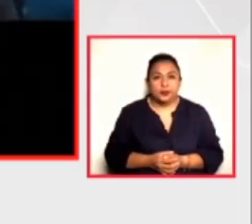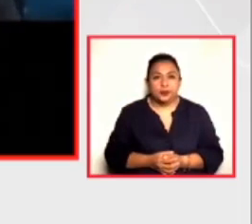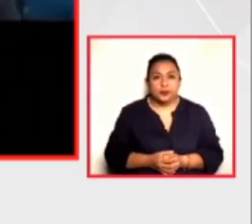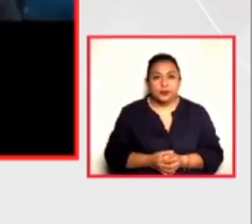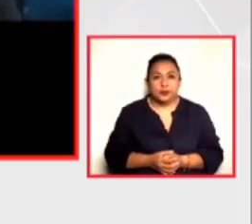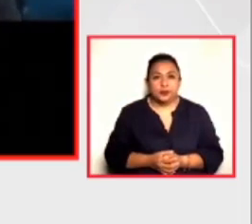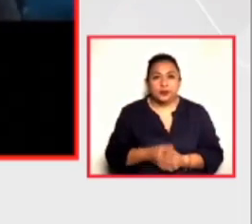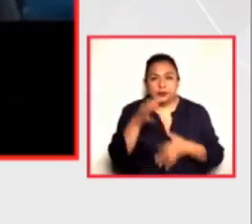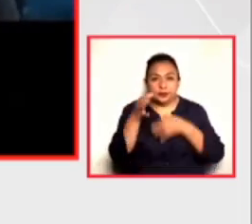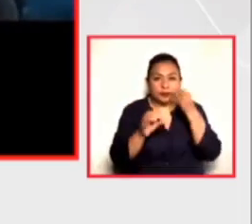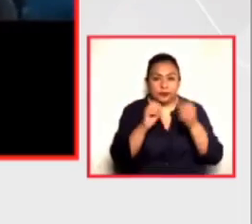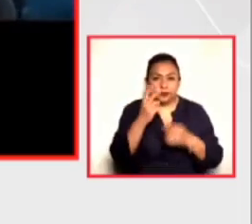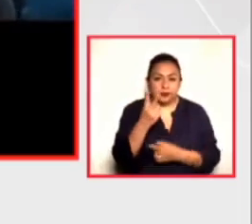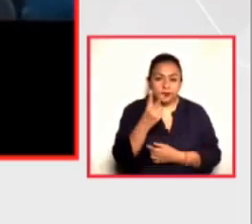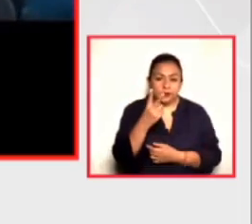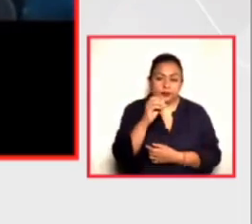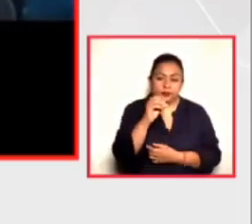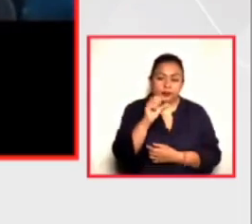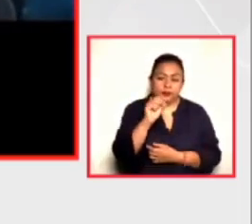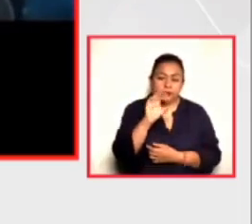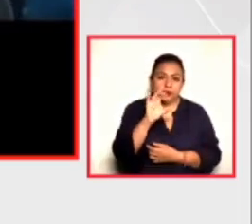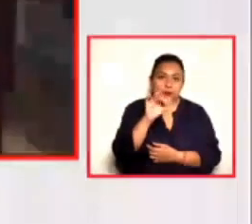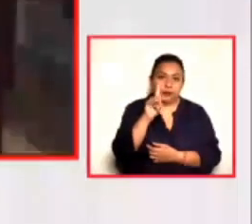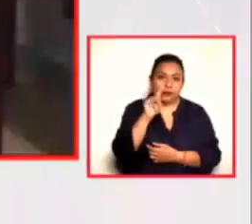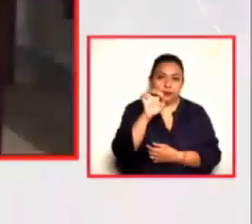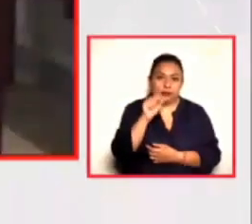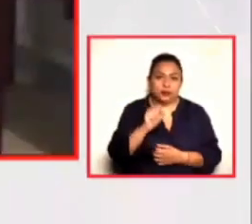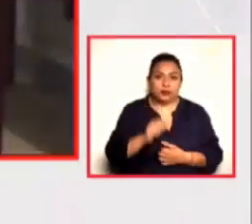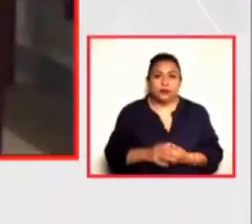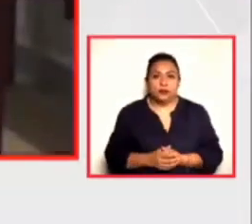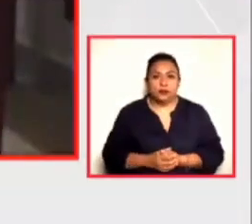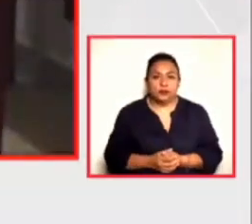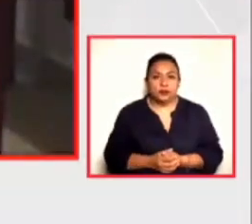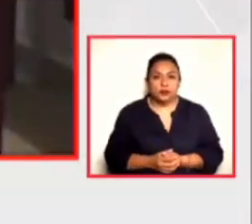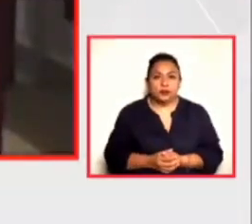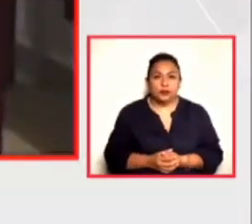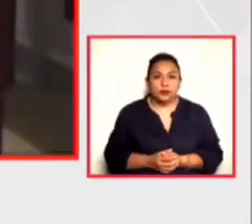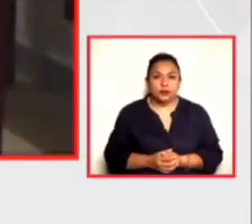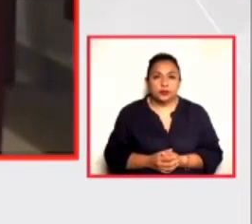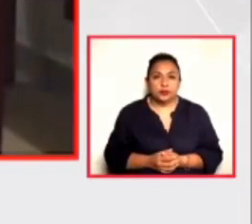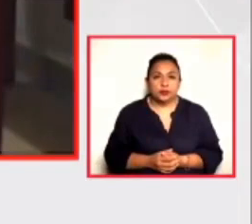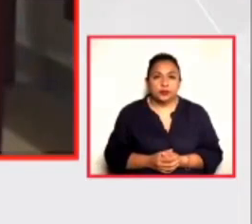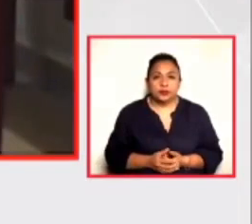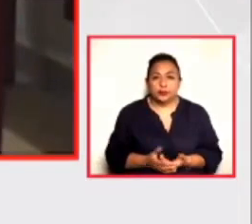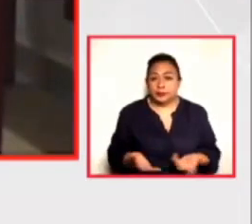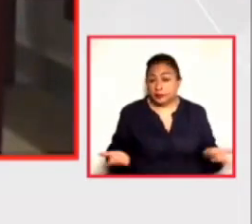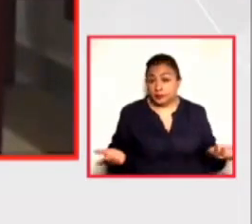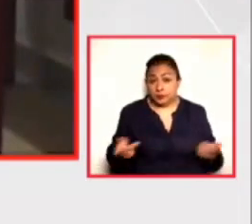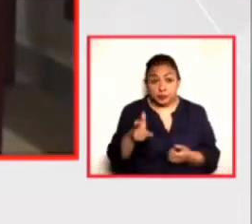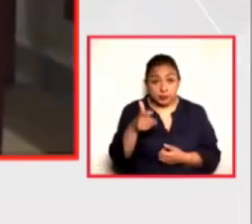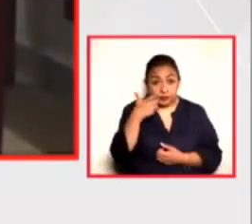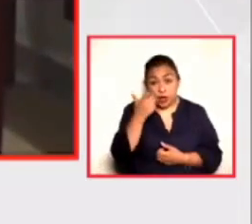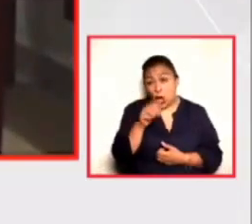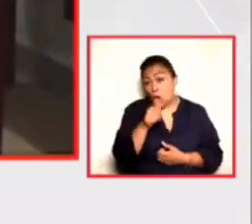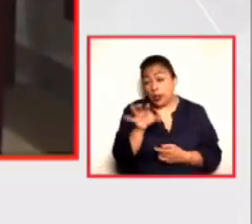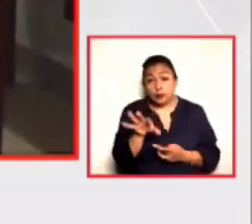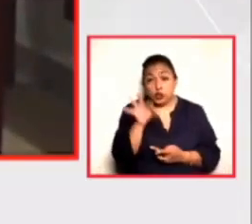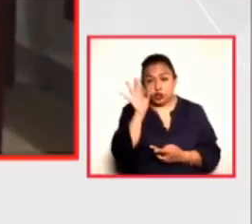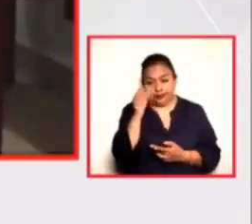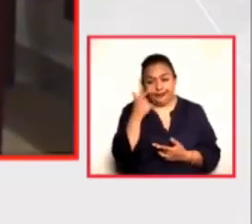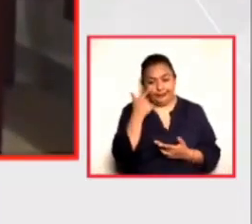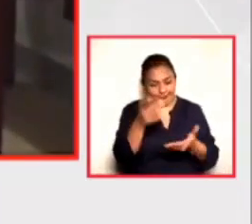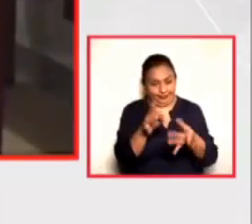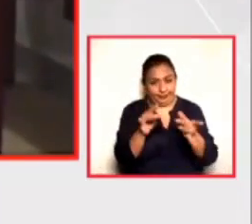22, Oscar Cortés. Yo también te quiero. Gracias. Bueno, y si buscan otra opción, ahí les va. Después de cancelar